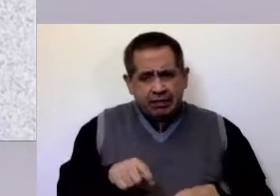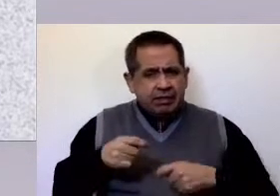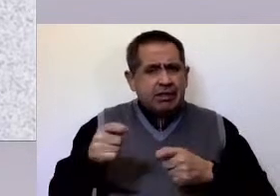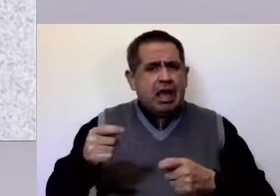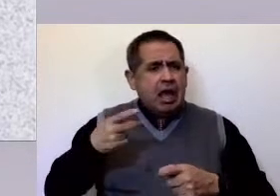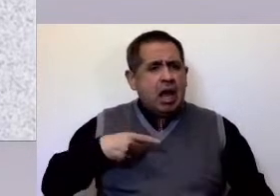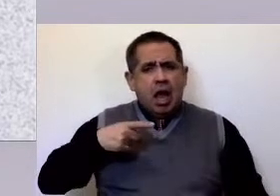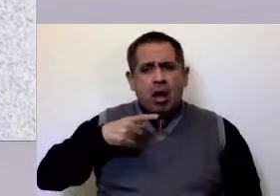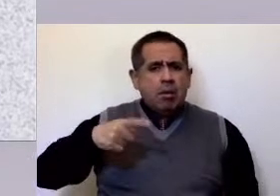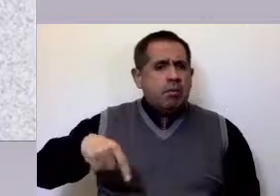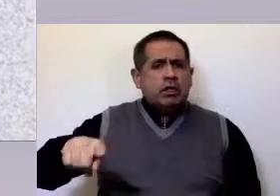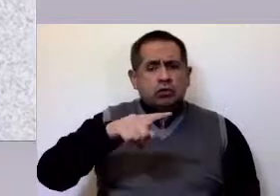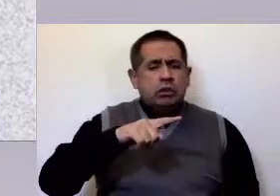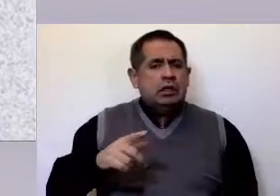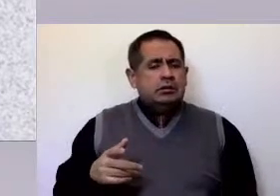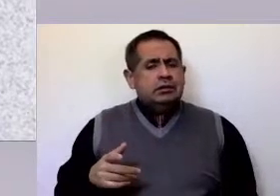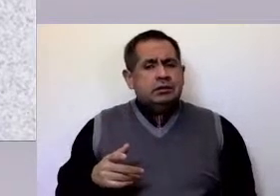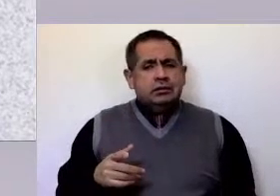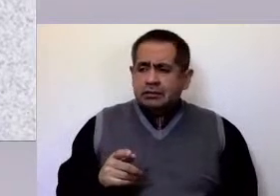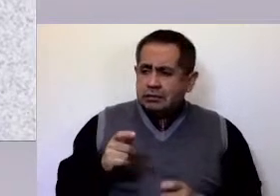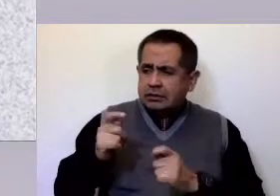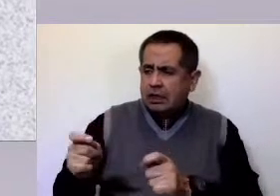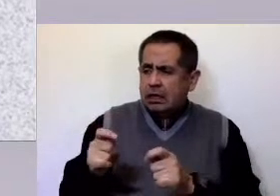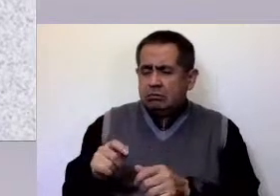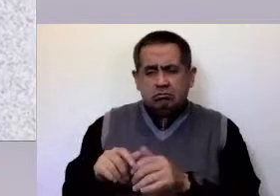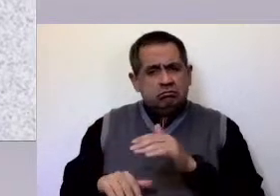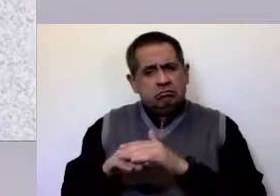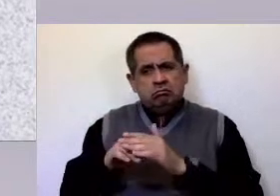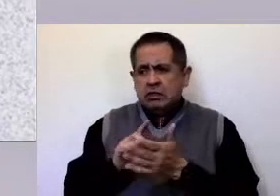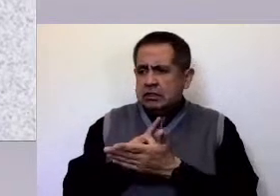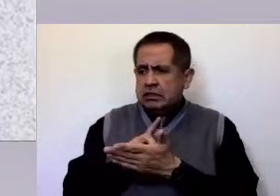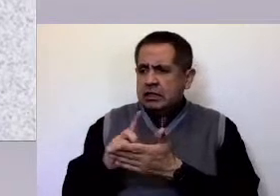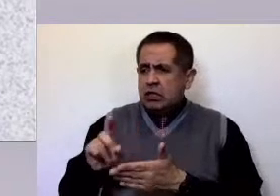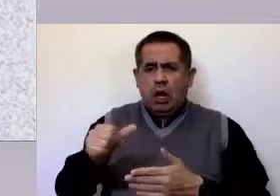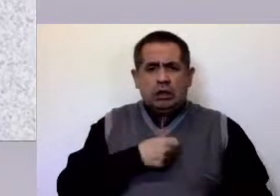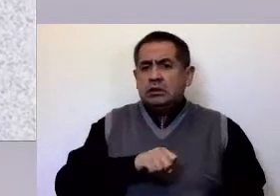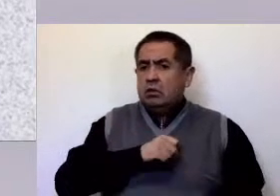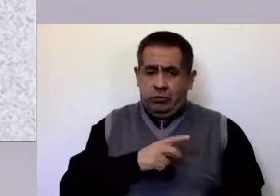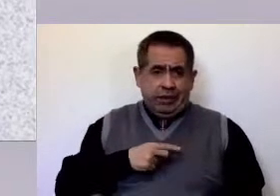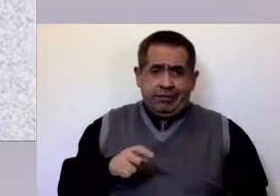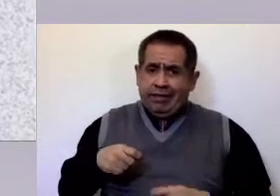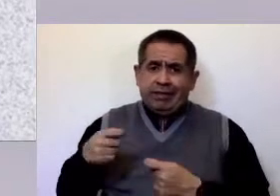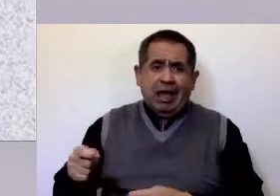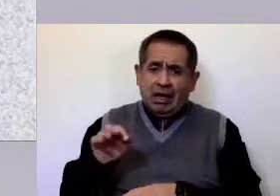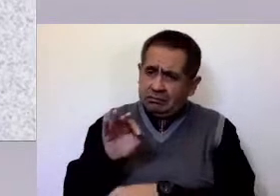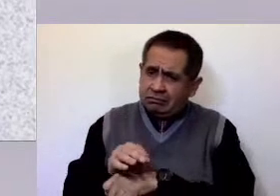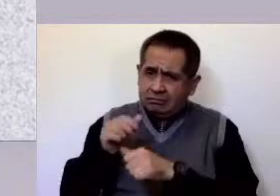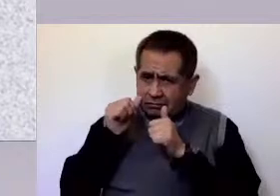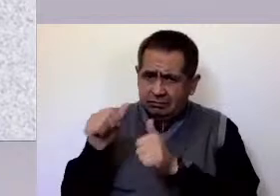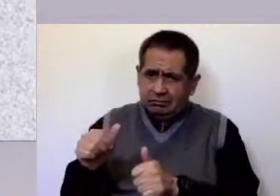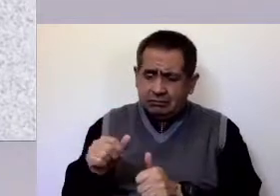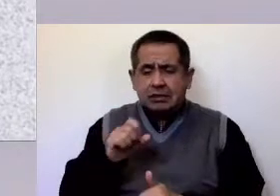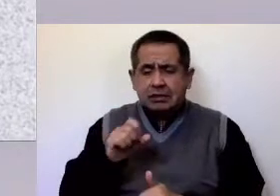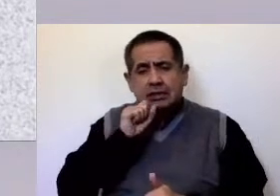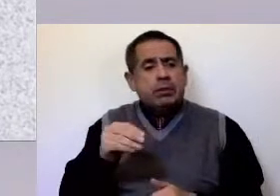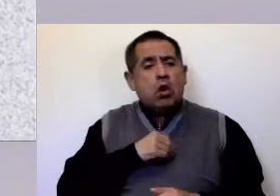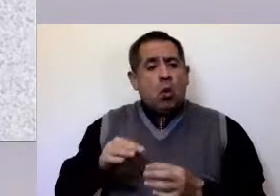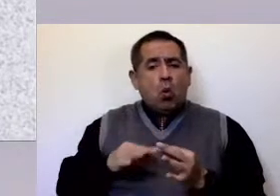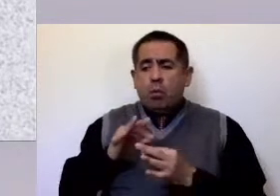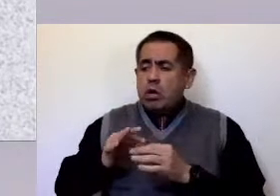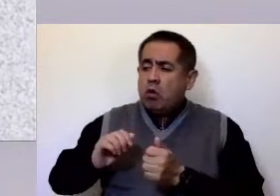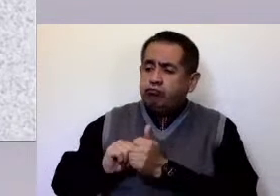al menos un nivel esencial del derecho a la salud y por la otra una de cumplimiento progresivo